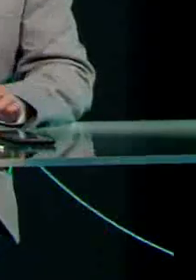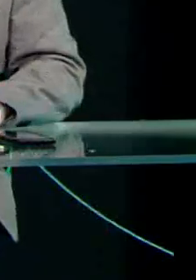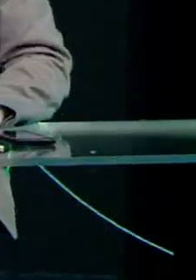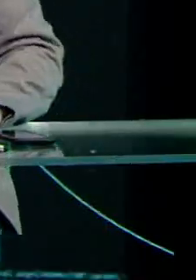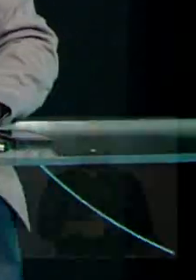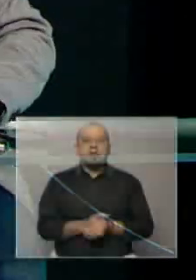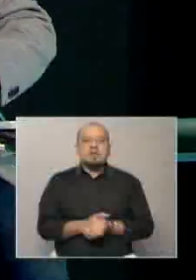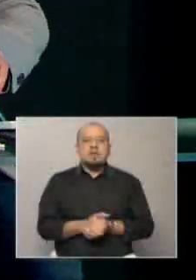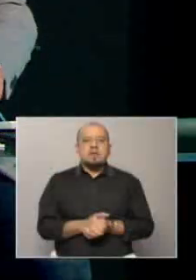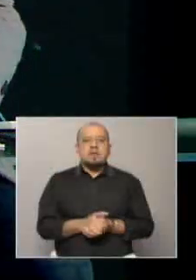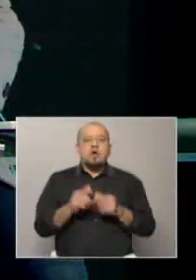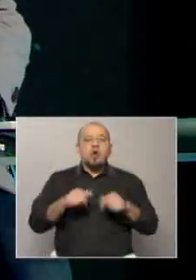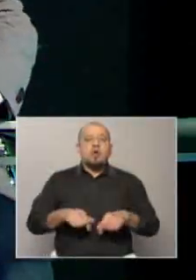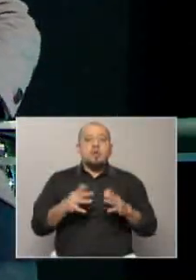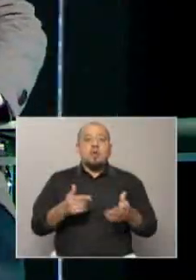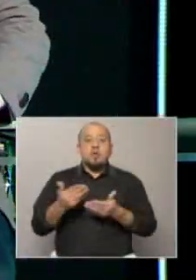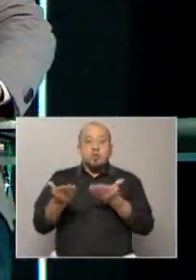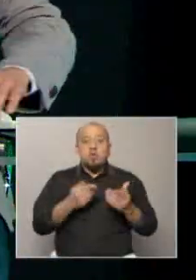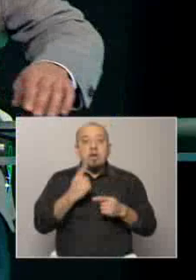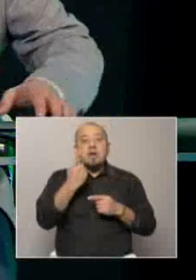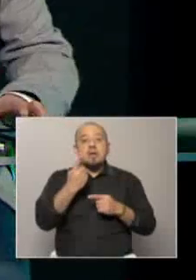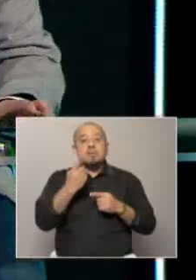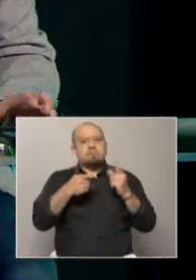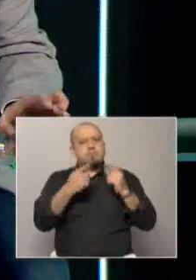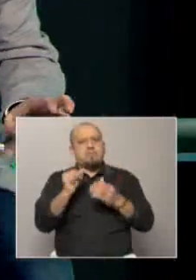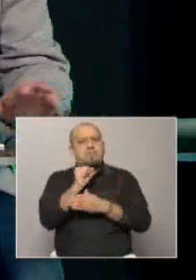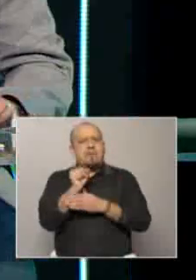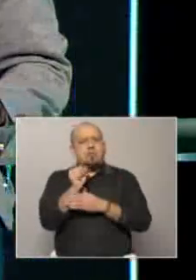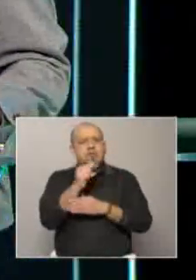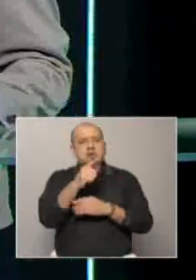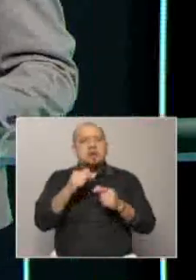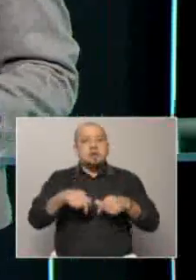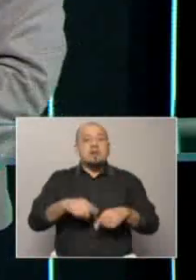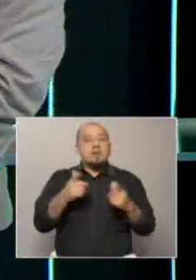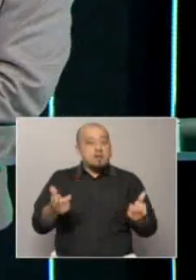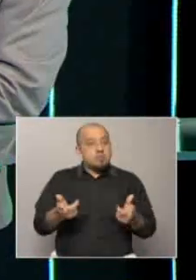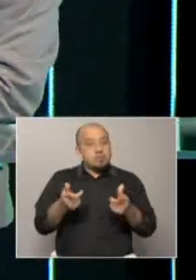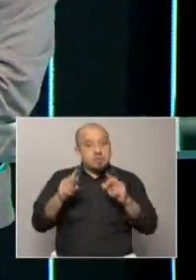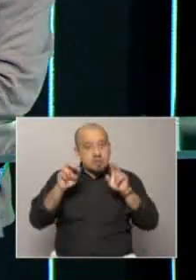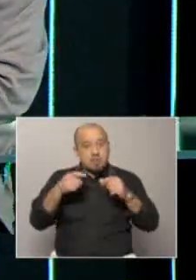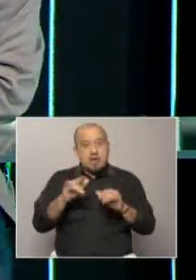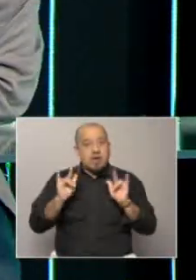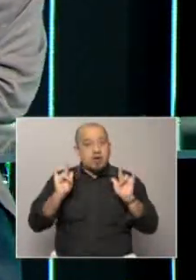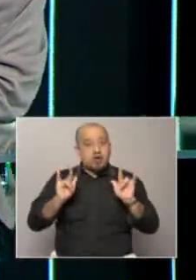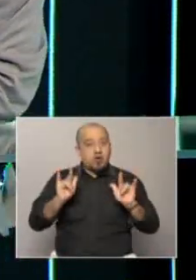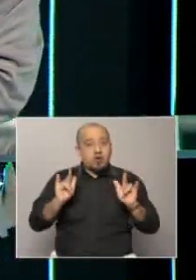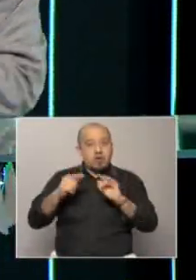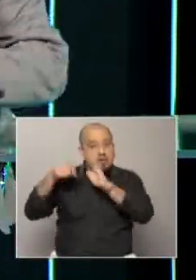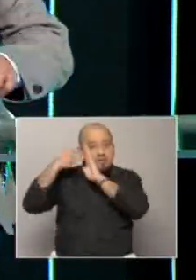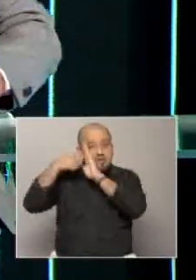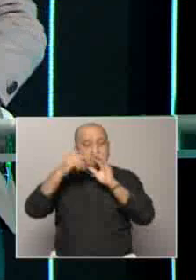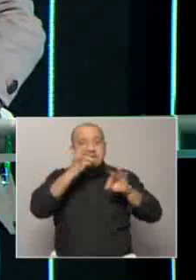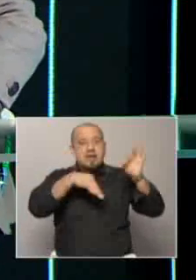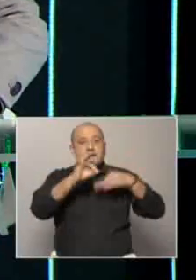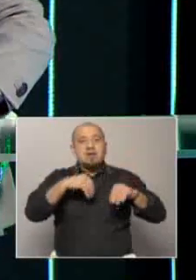Le comentábamos que hoy vamos a recibir a una de las comunicadoras más famosas de la televisión nacional, también muy vinculada al rock, al teatro y al cine. Así le